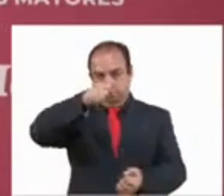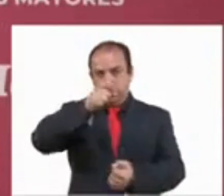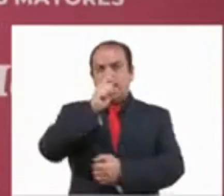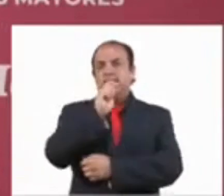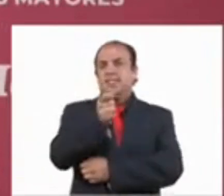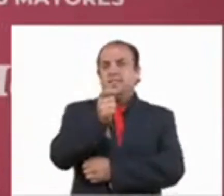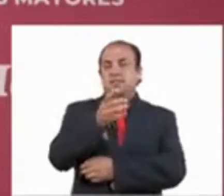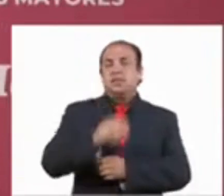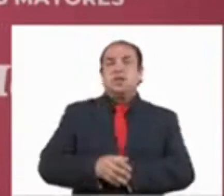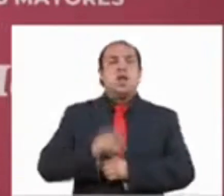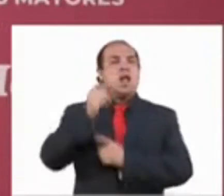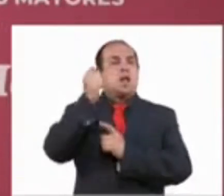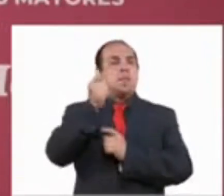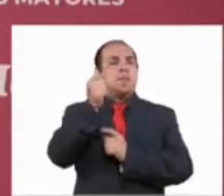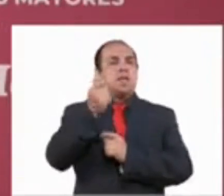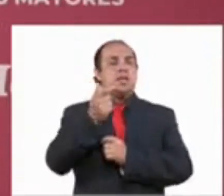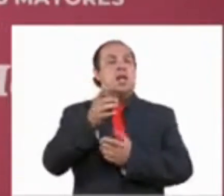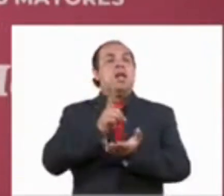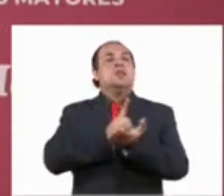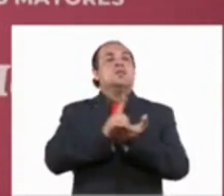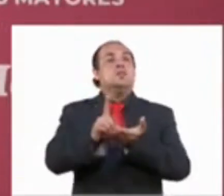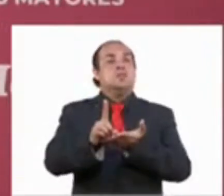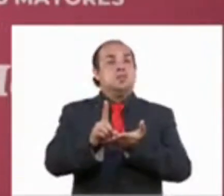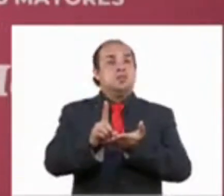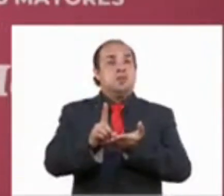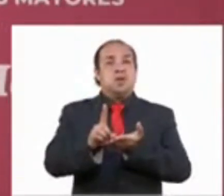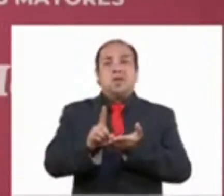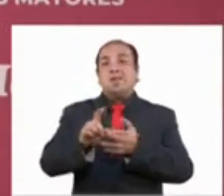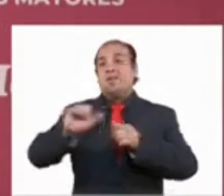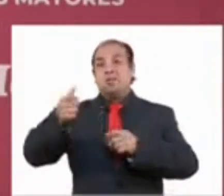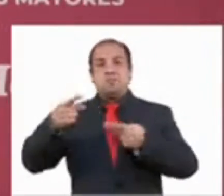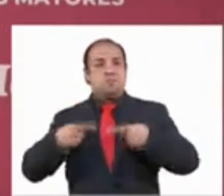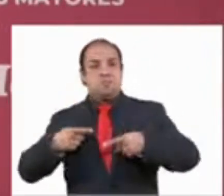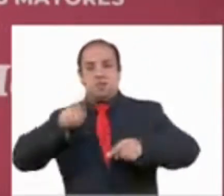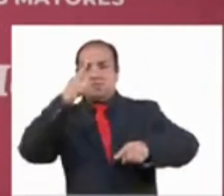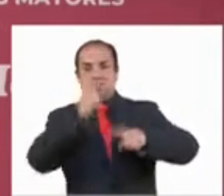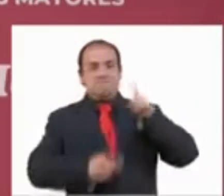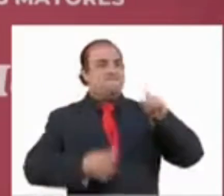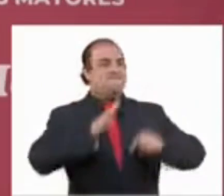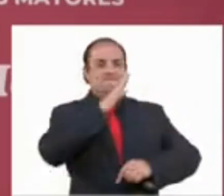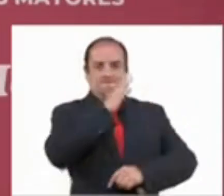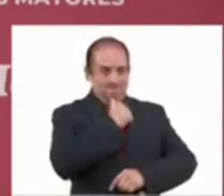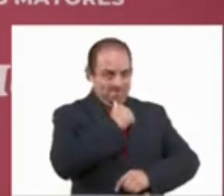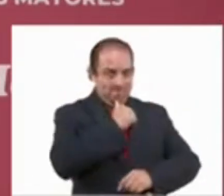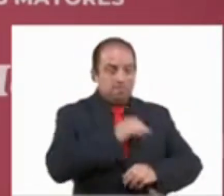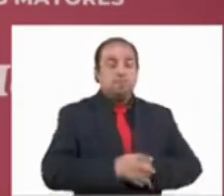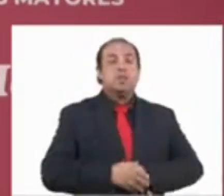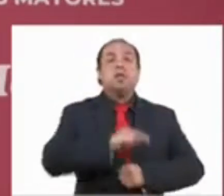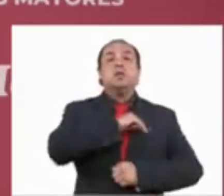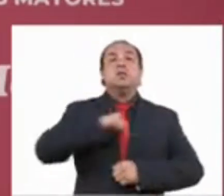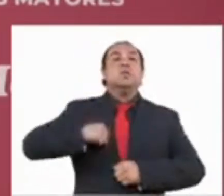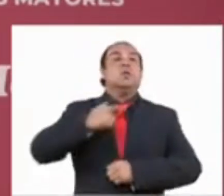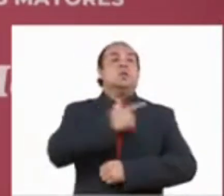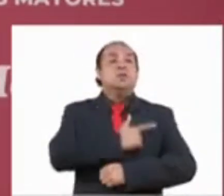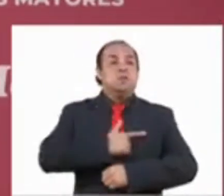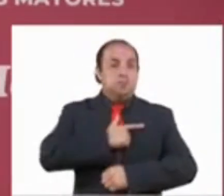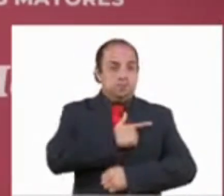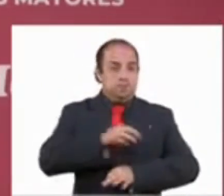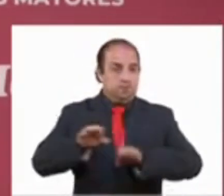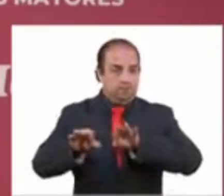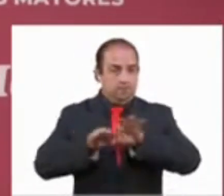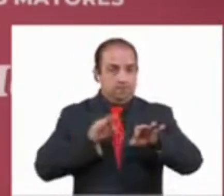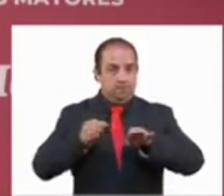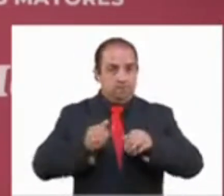esta pensión es un derecho y nadie puede quitárselos. Para nosotros es un gusto trabajar